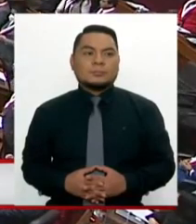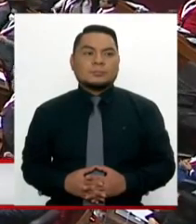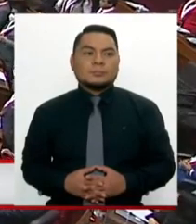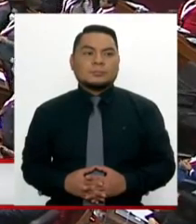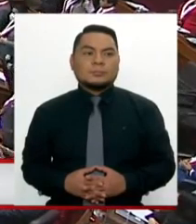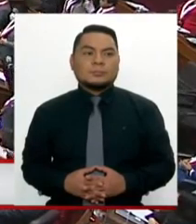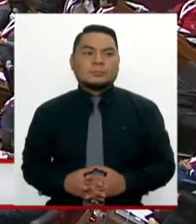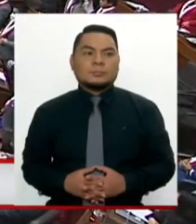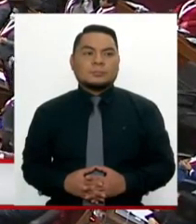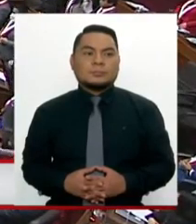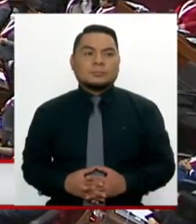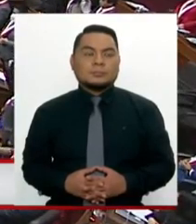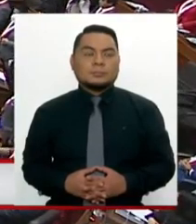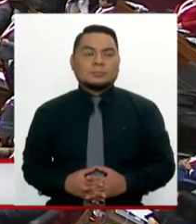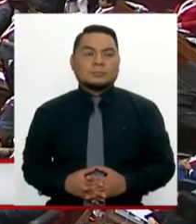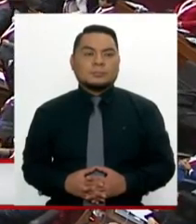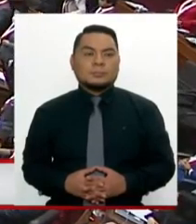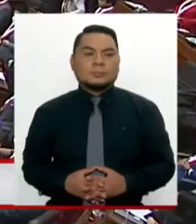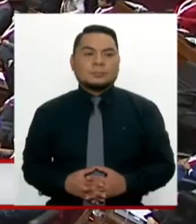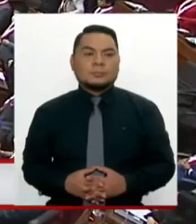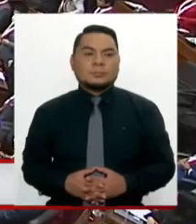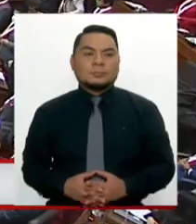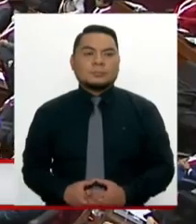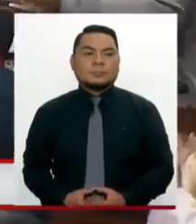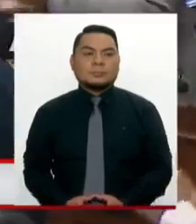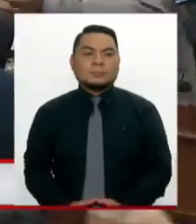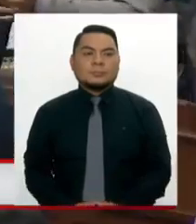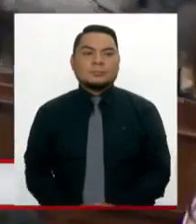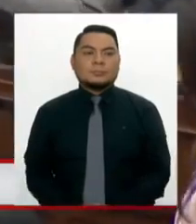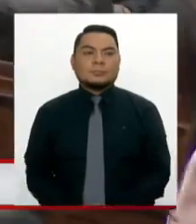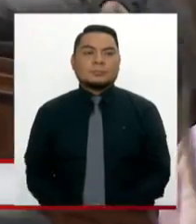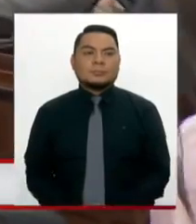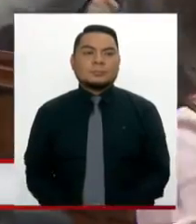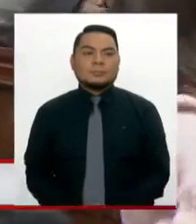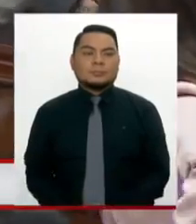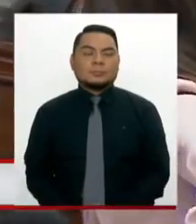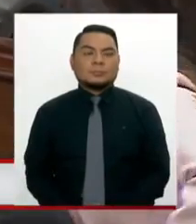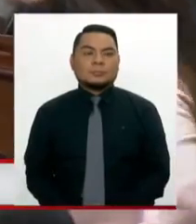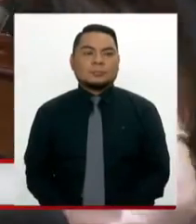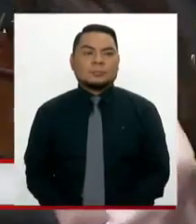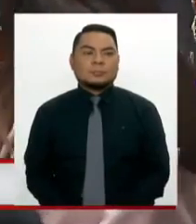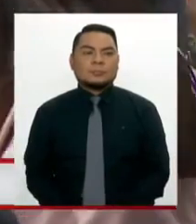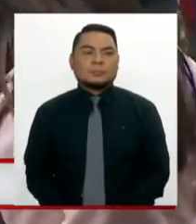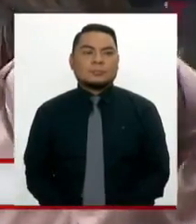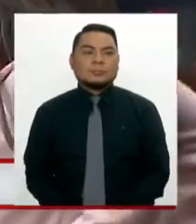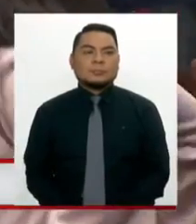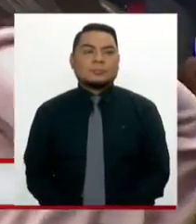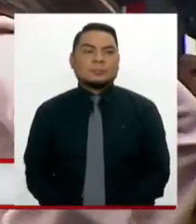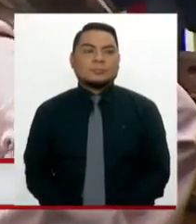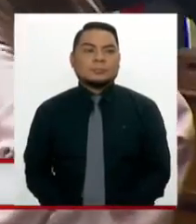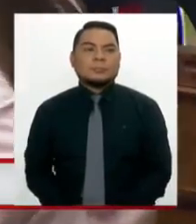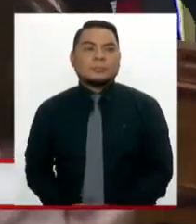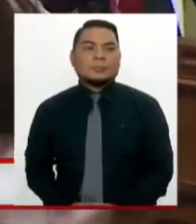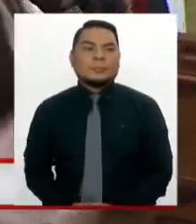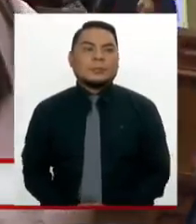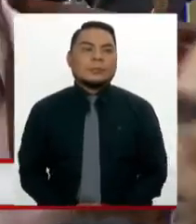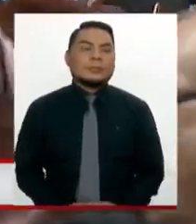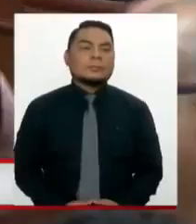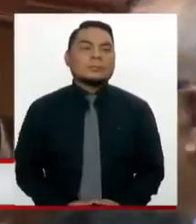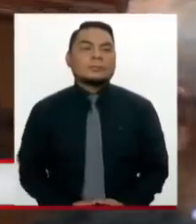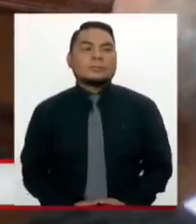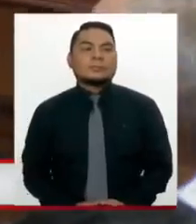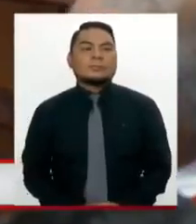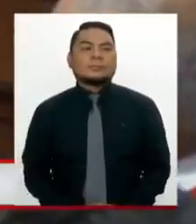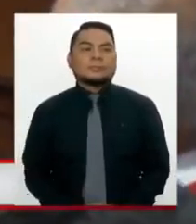momentos mientras continúan las protestas aquí en el hemiciclo del Congreso, justo cuando el